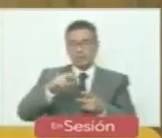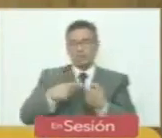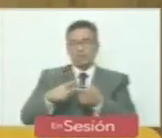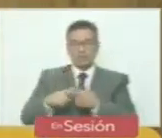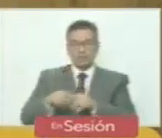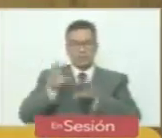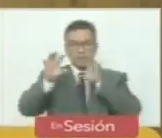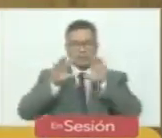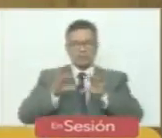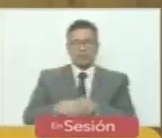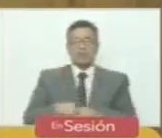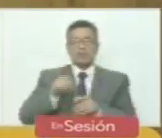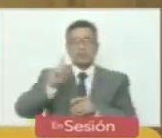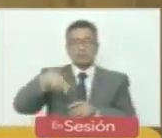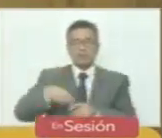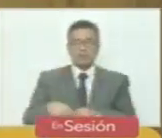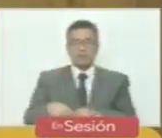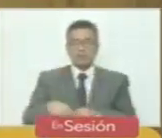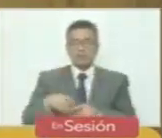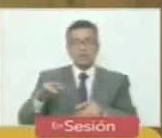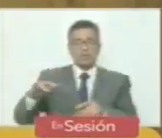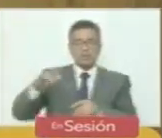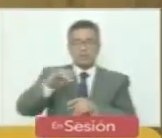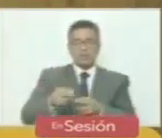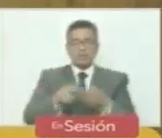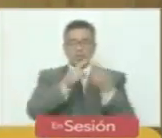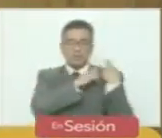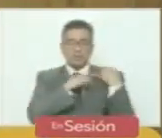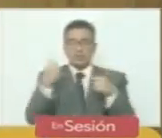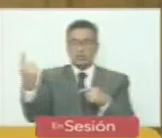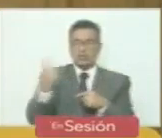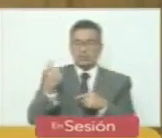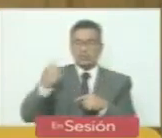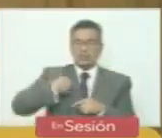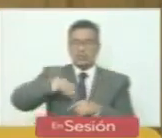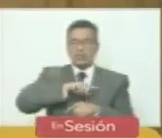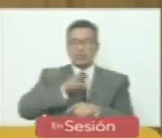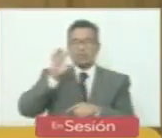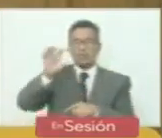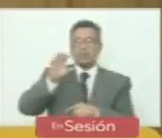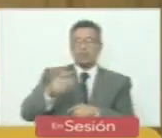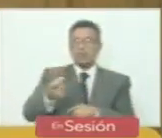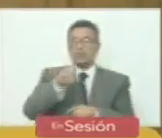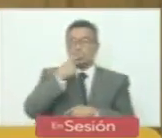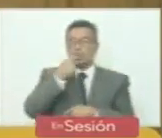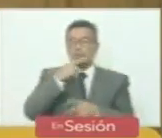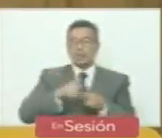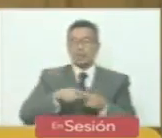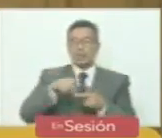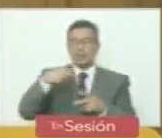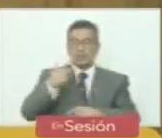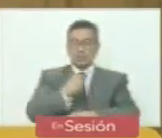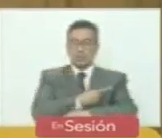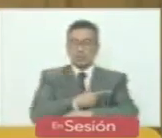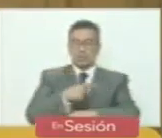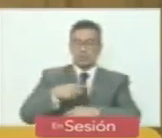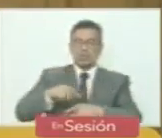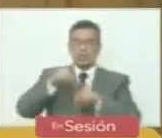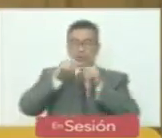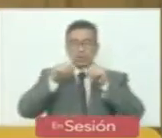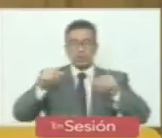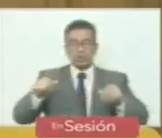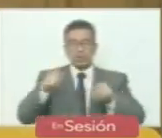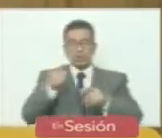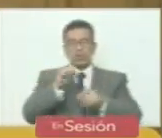otros. Asimismo, es la aerolínea encargada de traer a nuestro país medicamentos como la insulina, además de aquellos